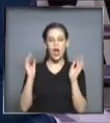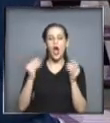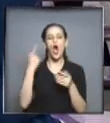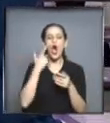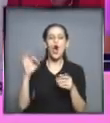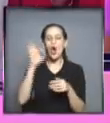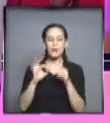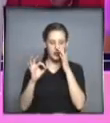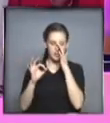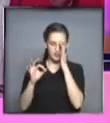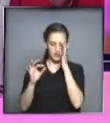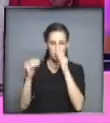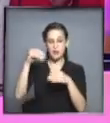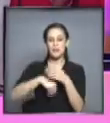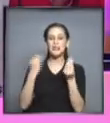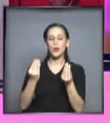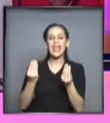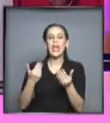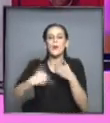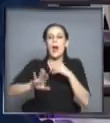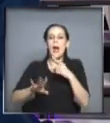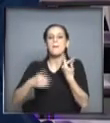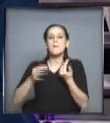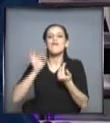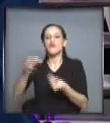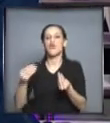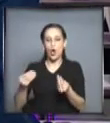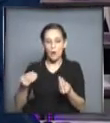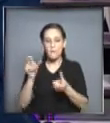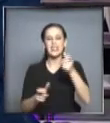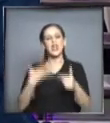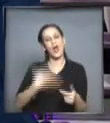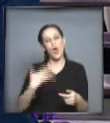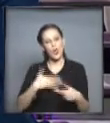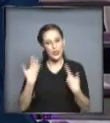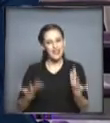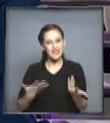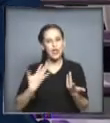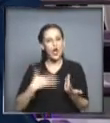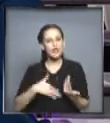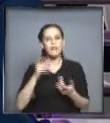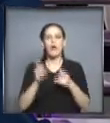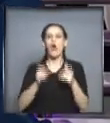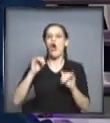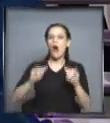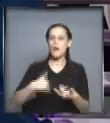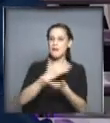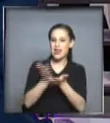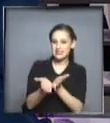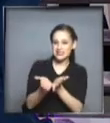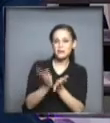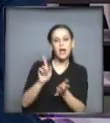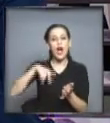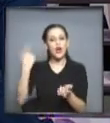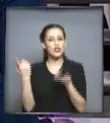y metiéndose de lo que quiere y lo que va a venir mañana. Hay, digo, mucha gente común que está contenta también que los chicos participen, hay otra gente que dice, no, bueno. Que vayan